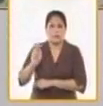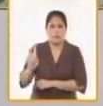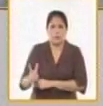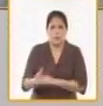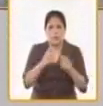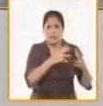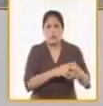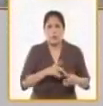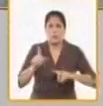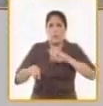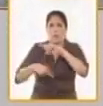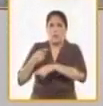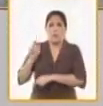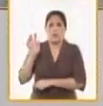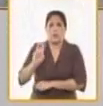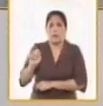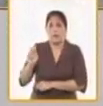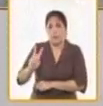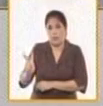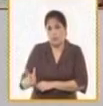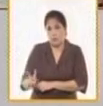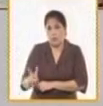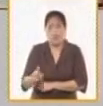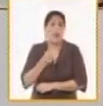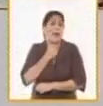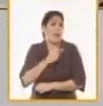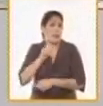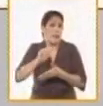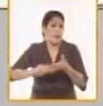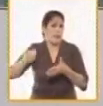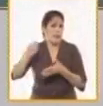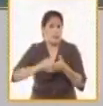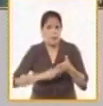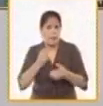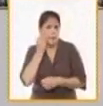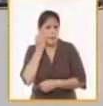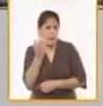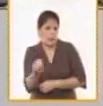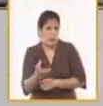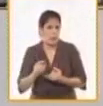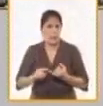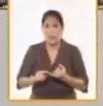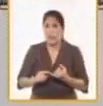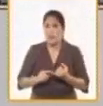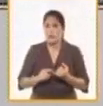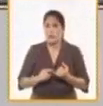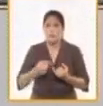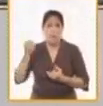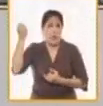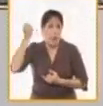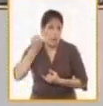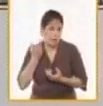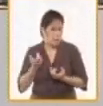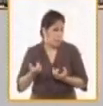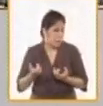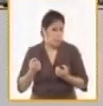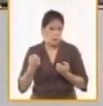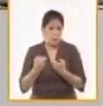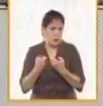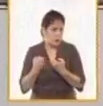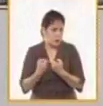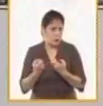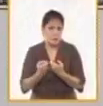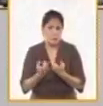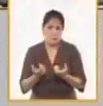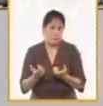particular contra sus elecciones, que si son montadas, que si son fraudulentas, incluso ellos cantan